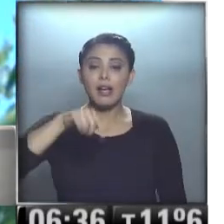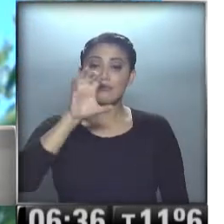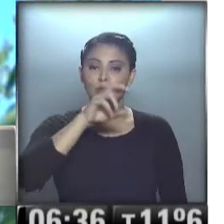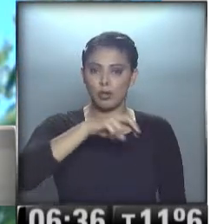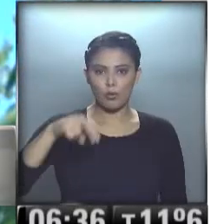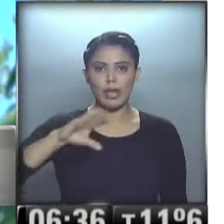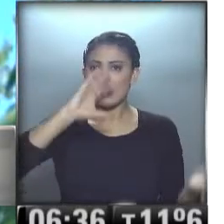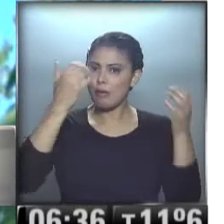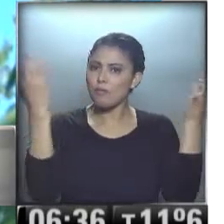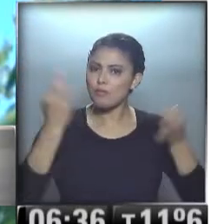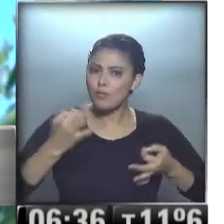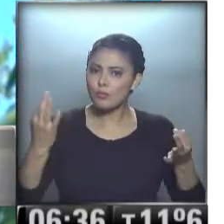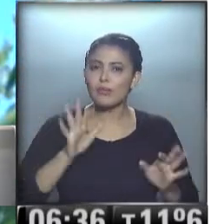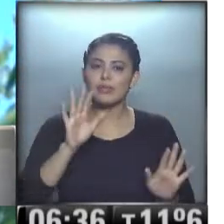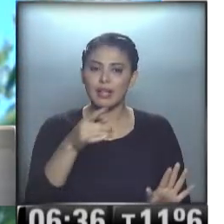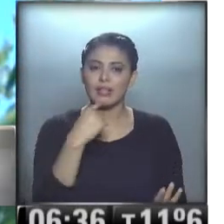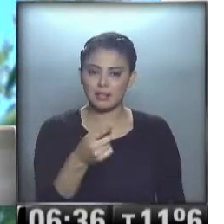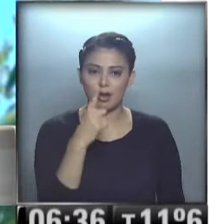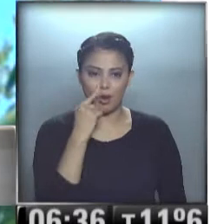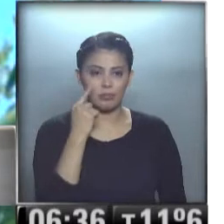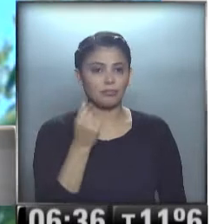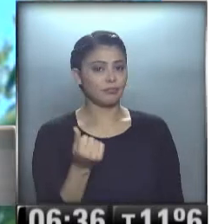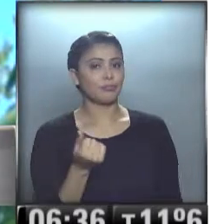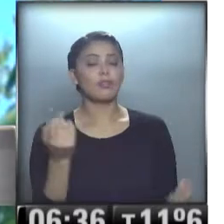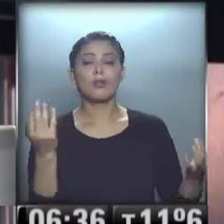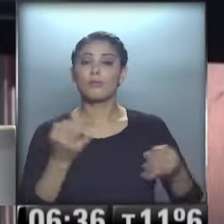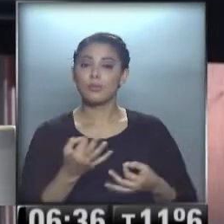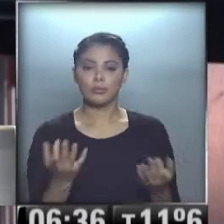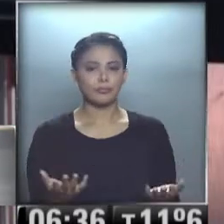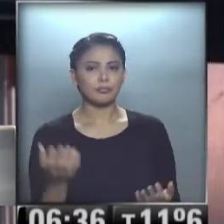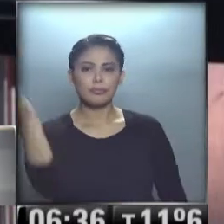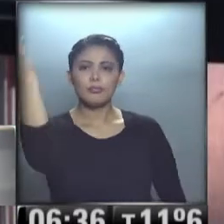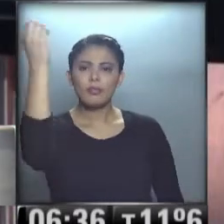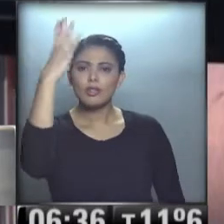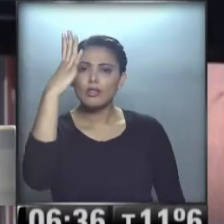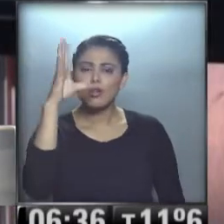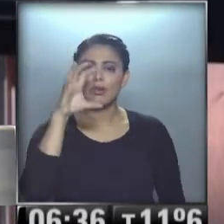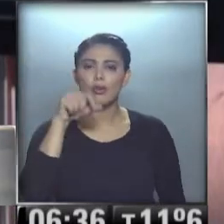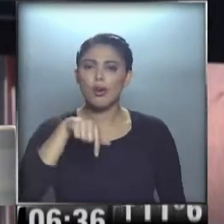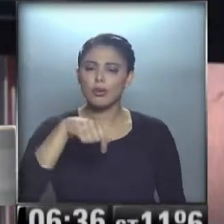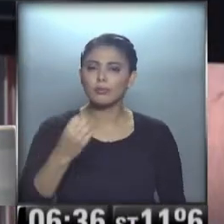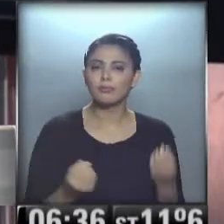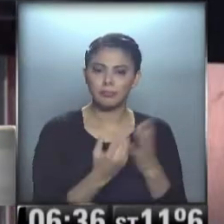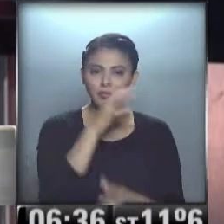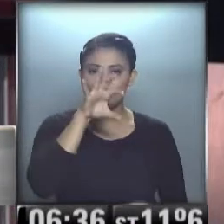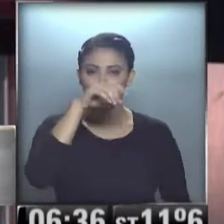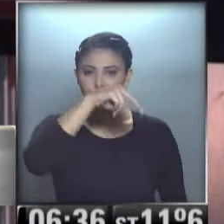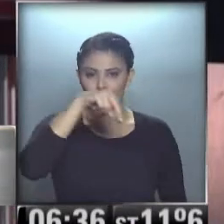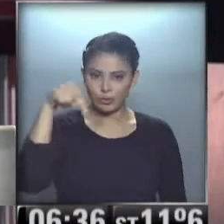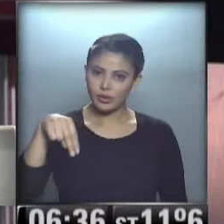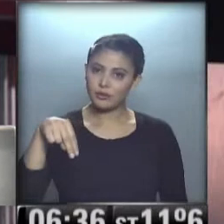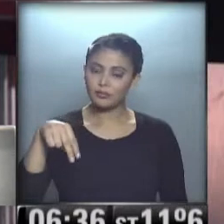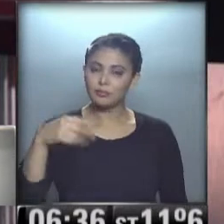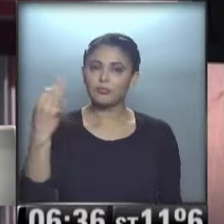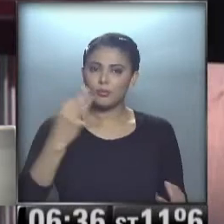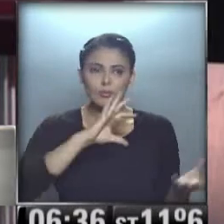clima agradable, dice Lázaro. Lázaro Escobar, pero qué solazo que tenés esta mañana en Neuquén. Qué